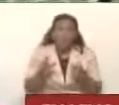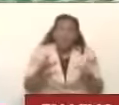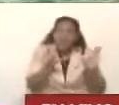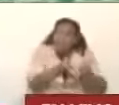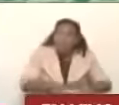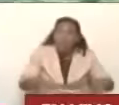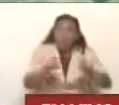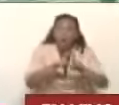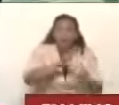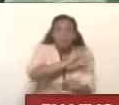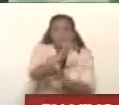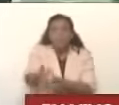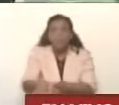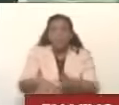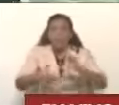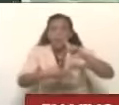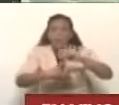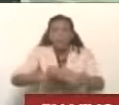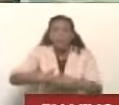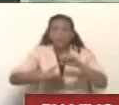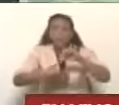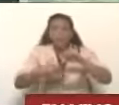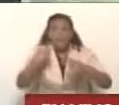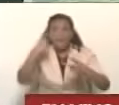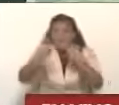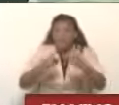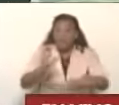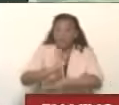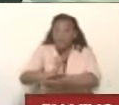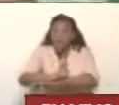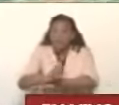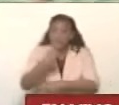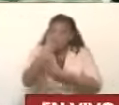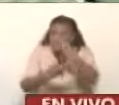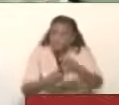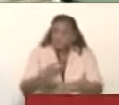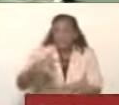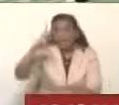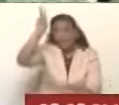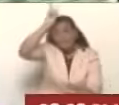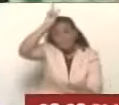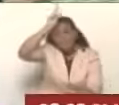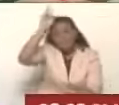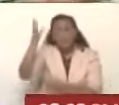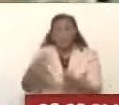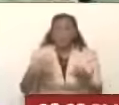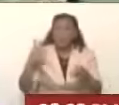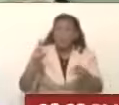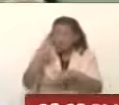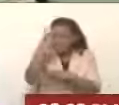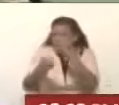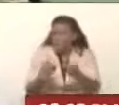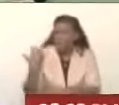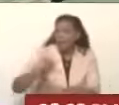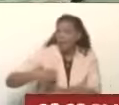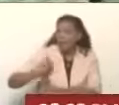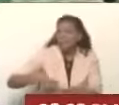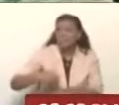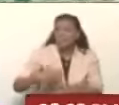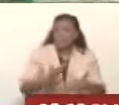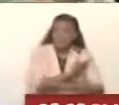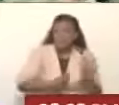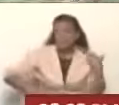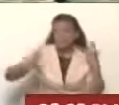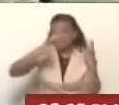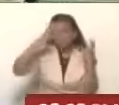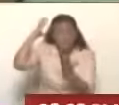continente. Ya vemos a Laura Richardson visitando Ecuador, visitando Perú, visitando Argentina, reuniéndose con Milei. Vemos